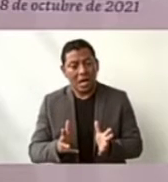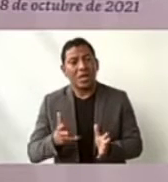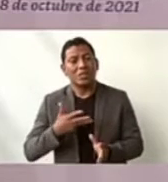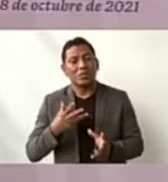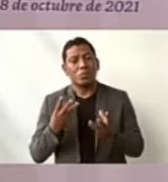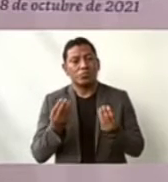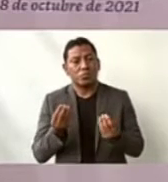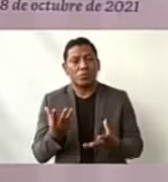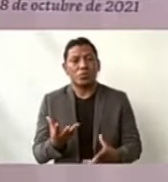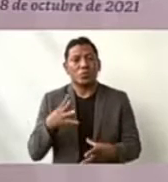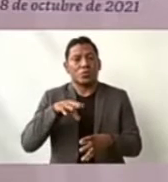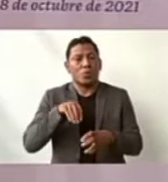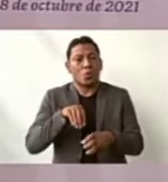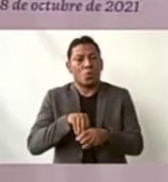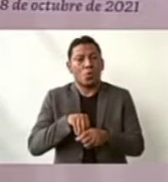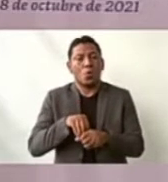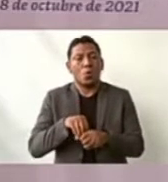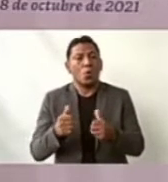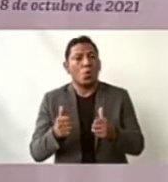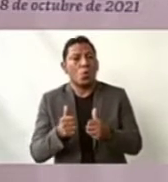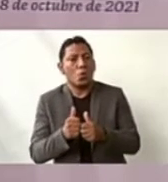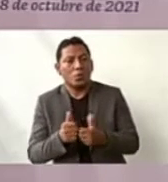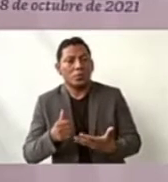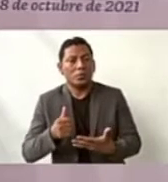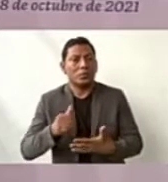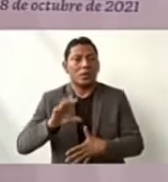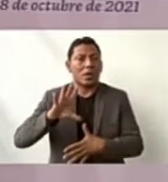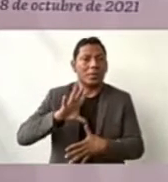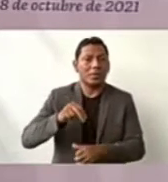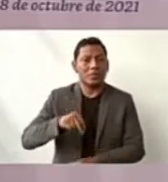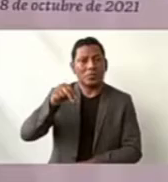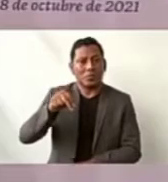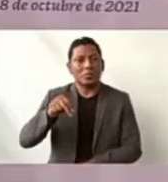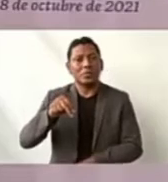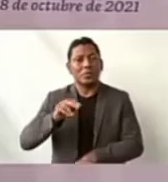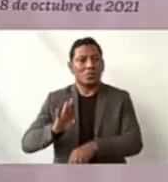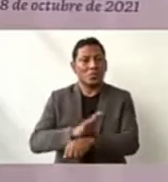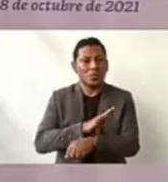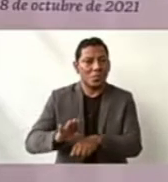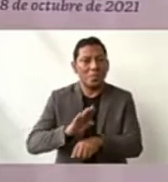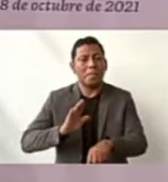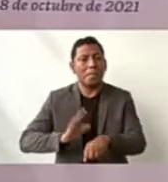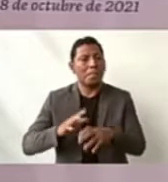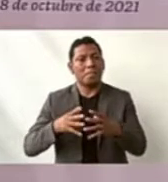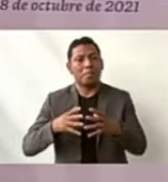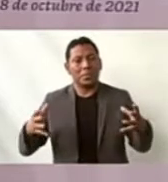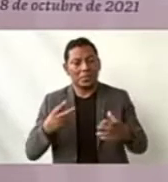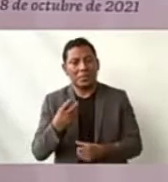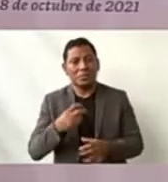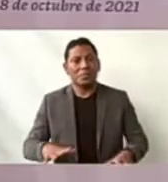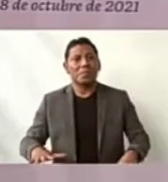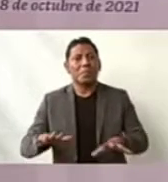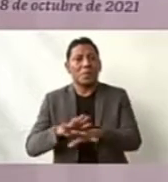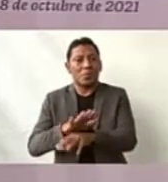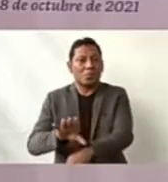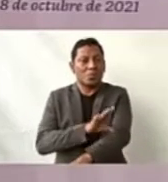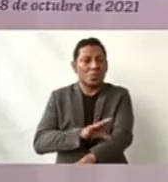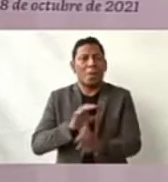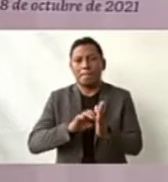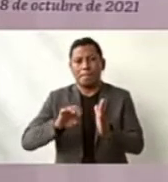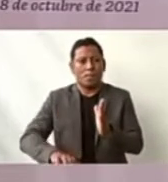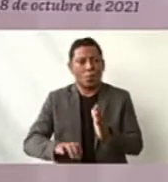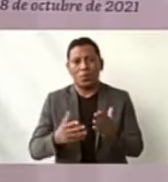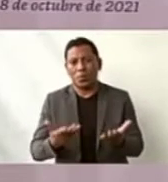integrada con toda américa del norte se va a beneficiar enormemente de esta transición un error energética por ejemplo